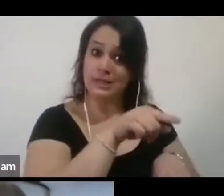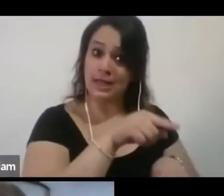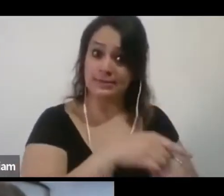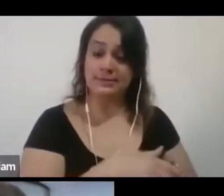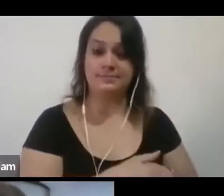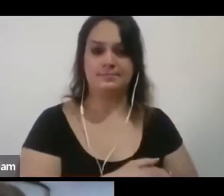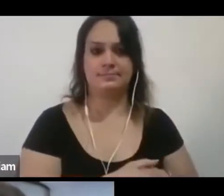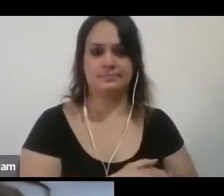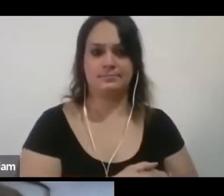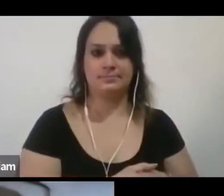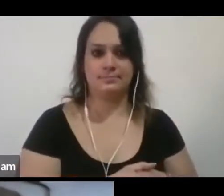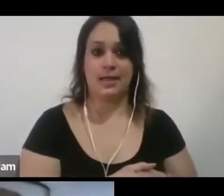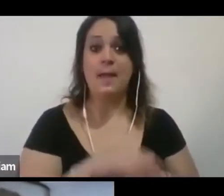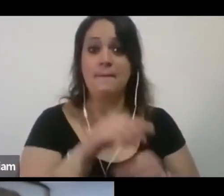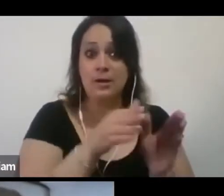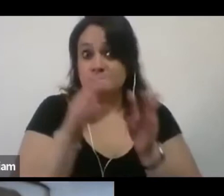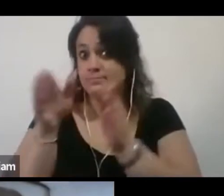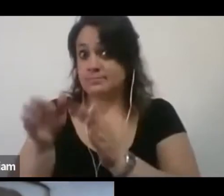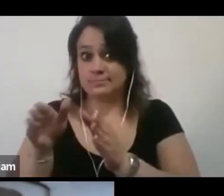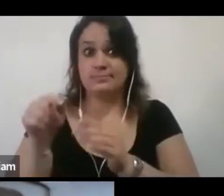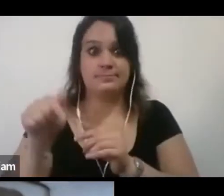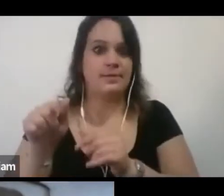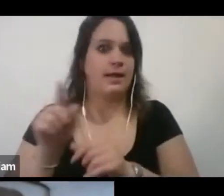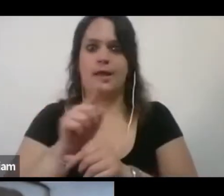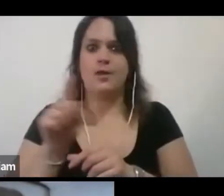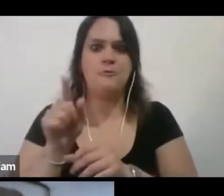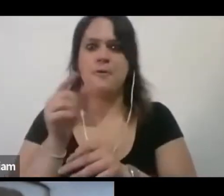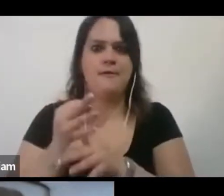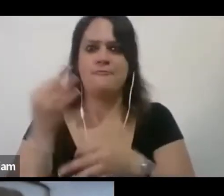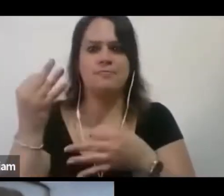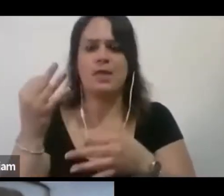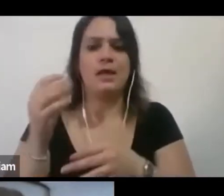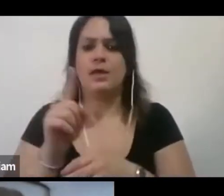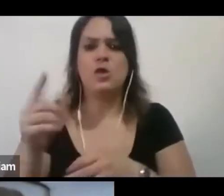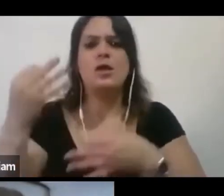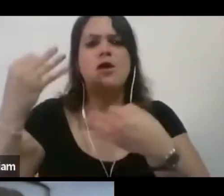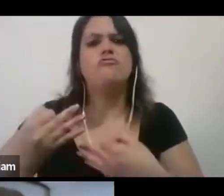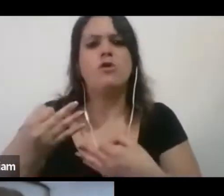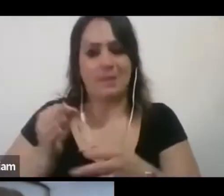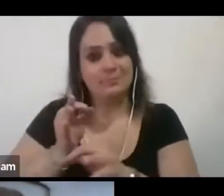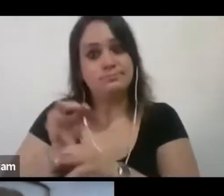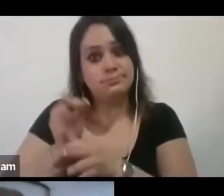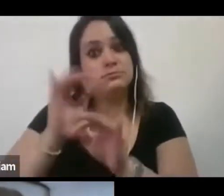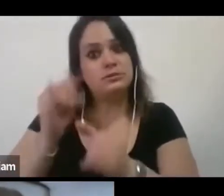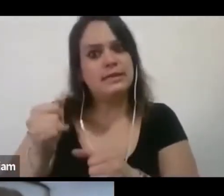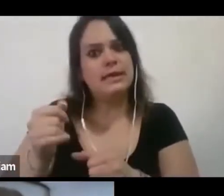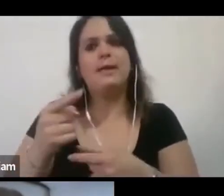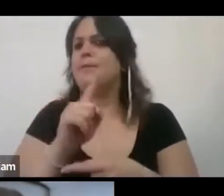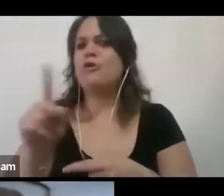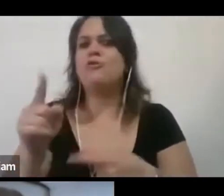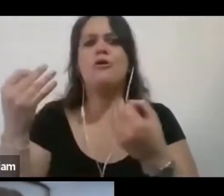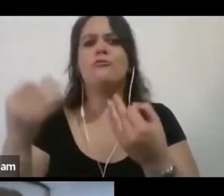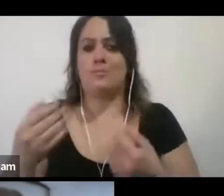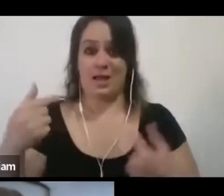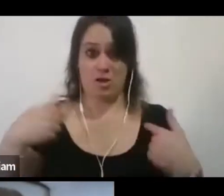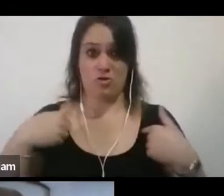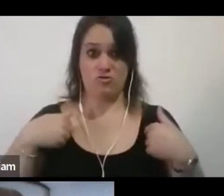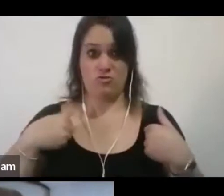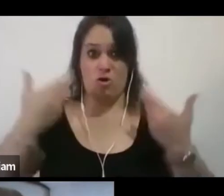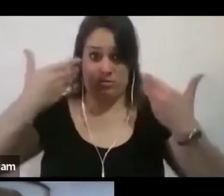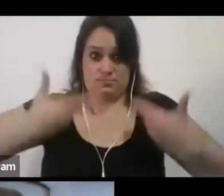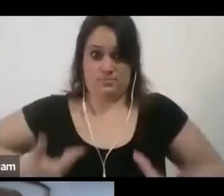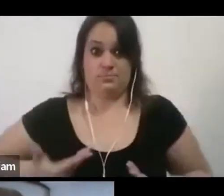Y este espacio de CDIF es un espacio donde yo como